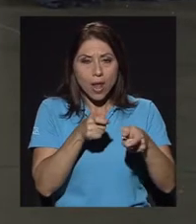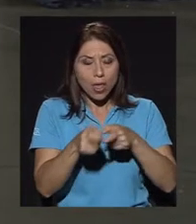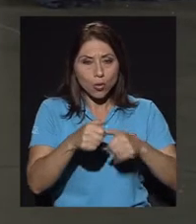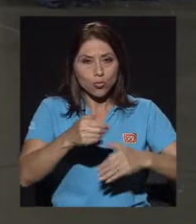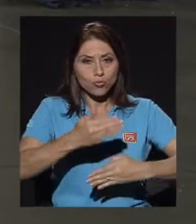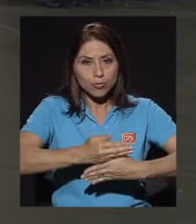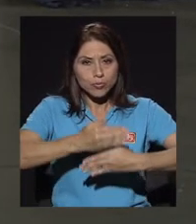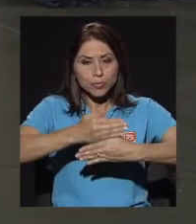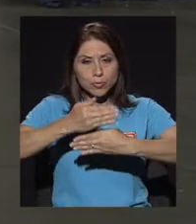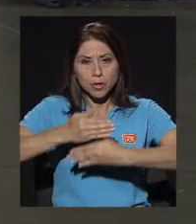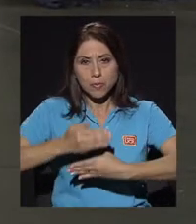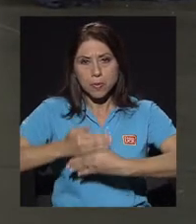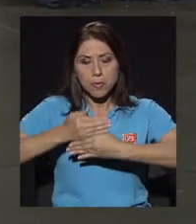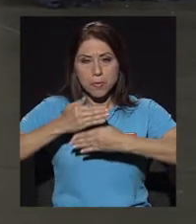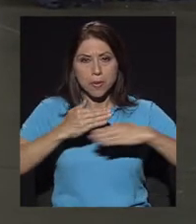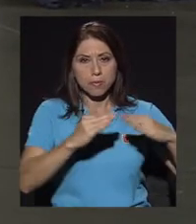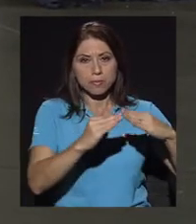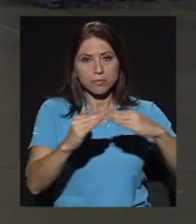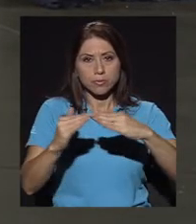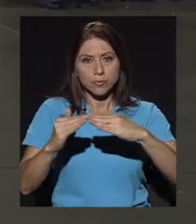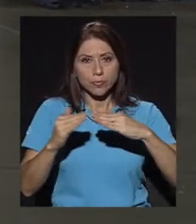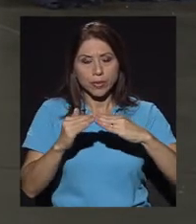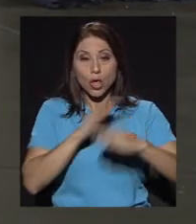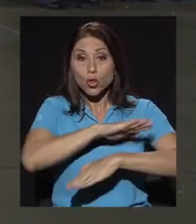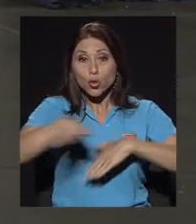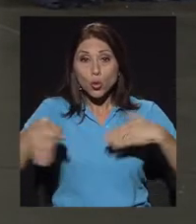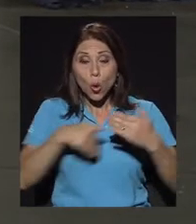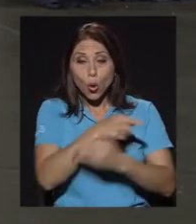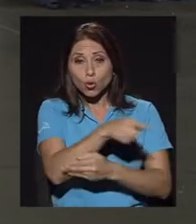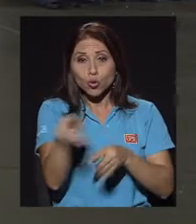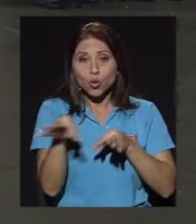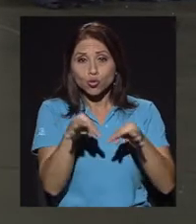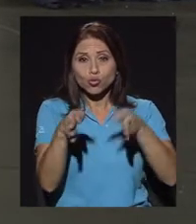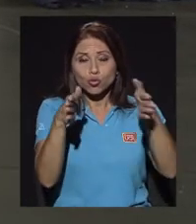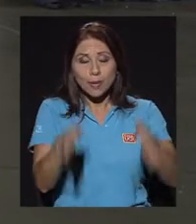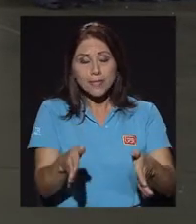cual todos y todas las turrialbeños